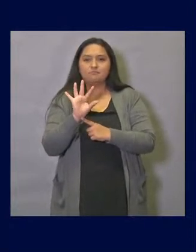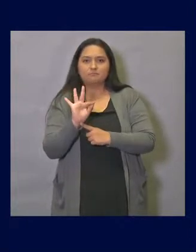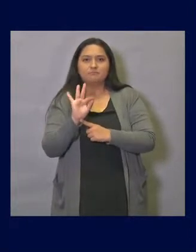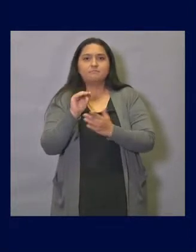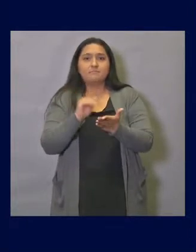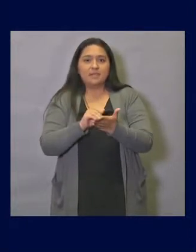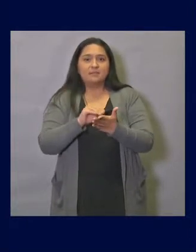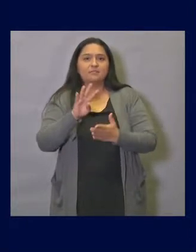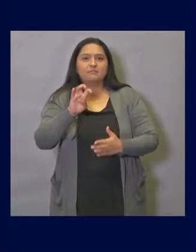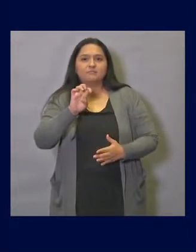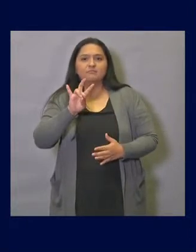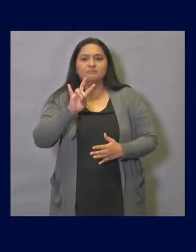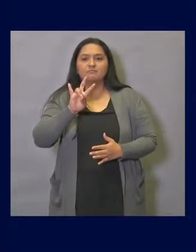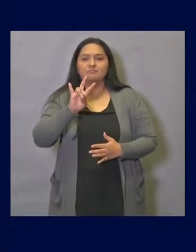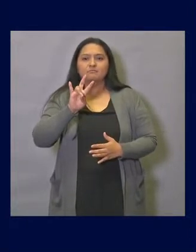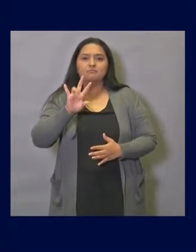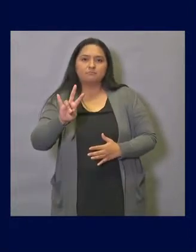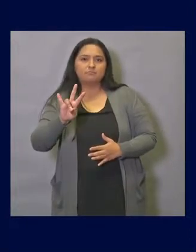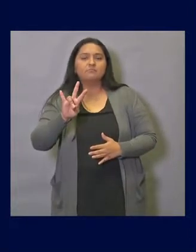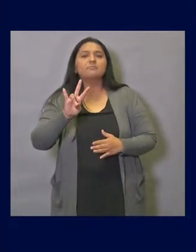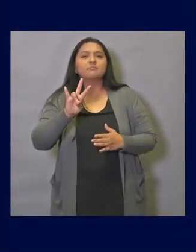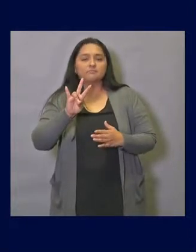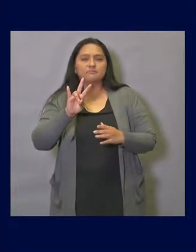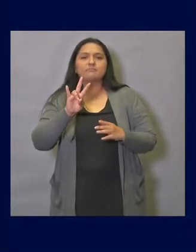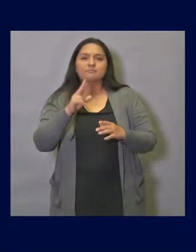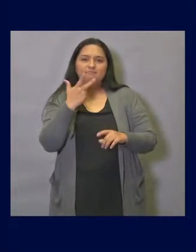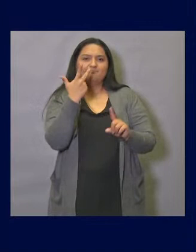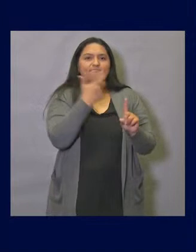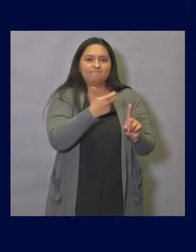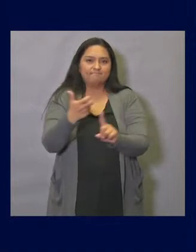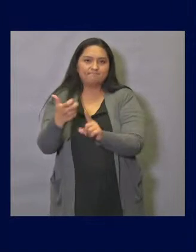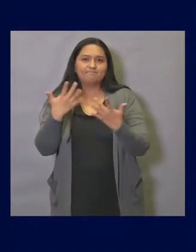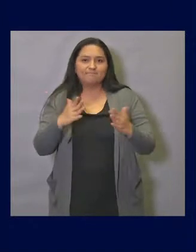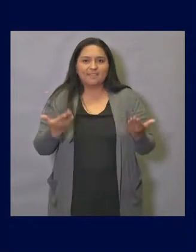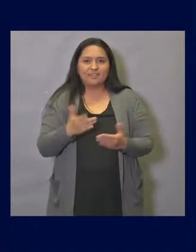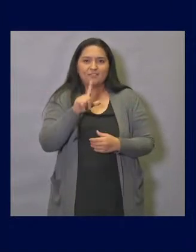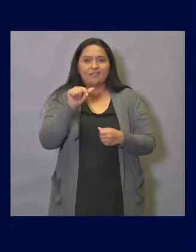1.958.547 dosis de la vacuna en el condado. De estas dosis,